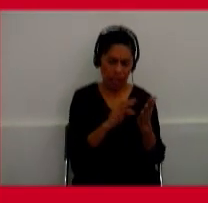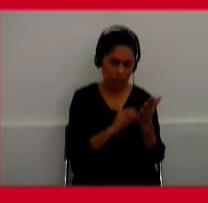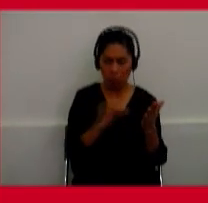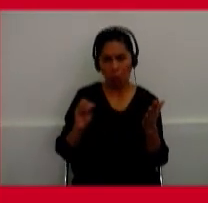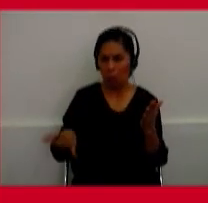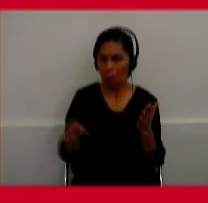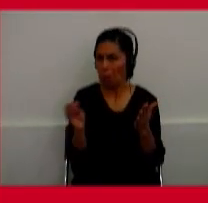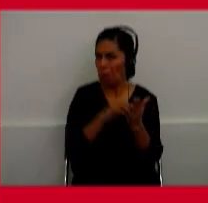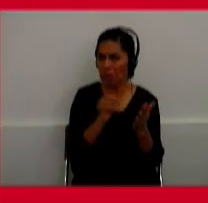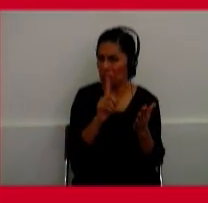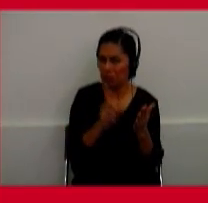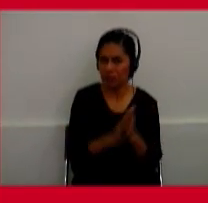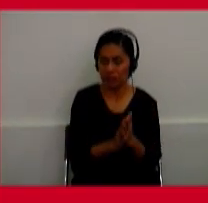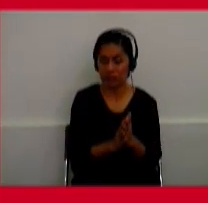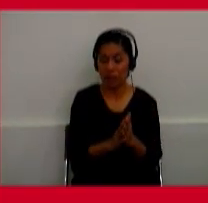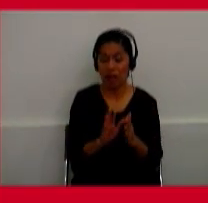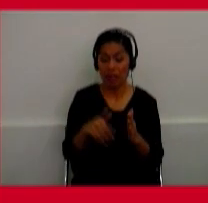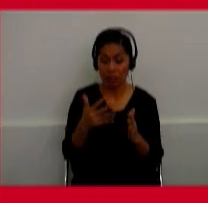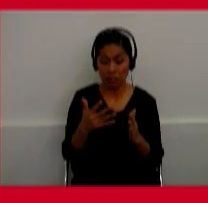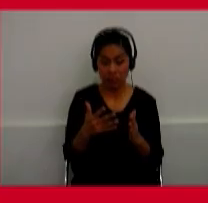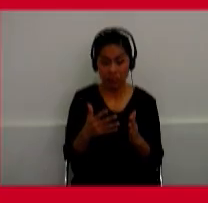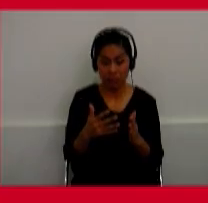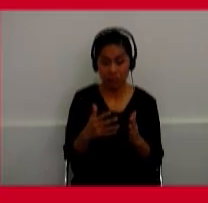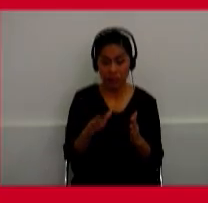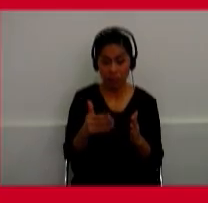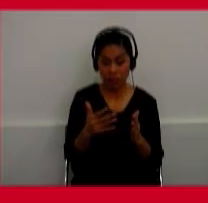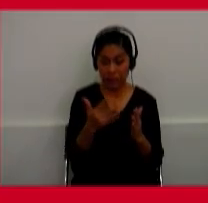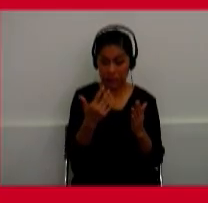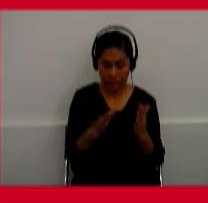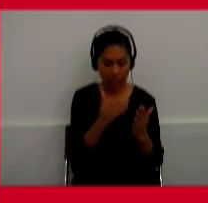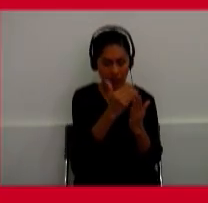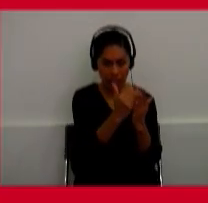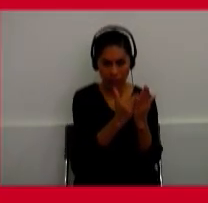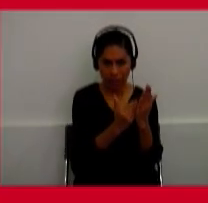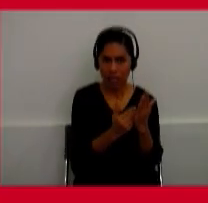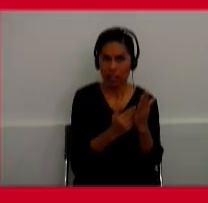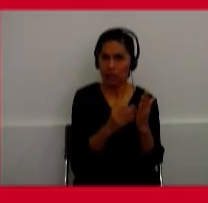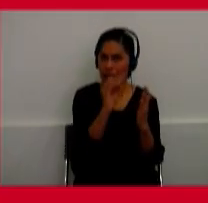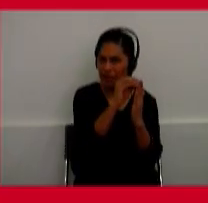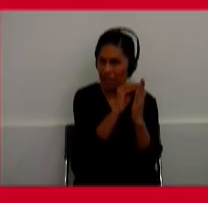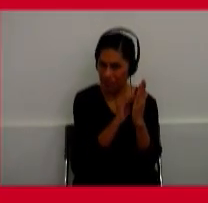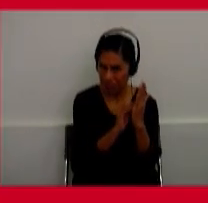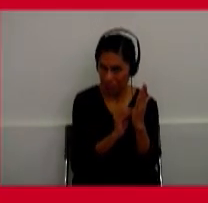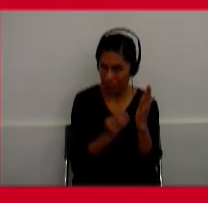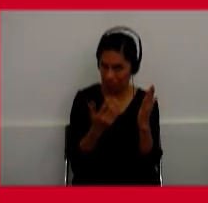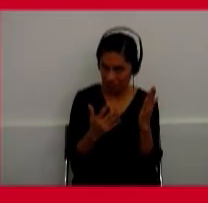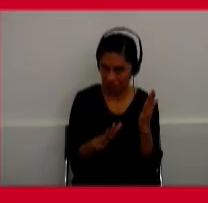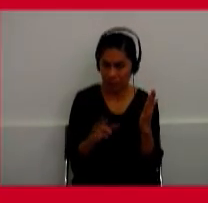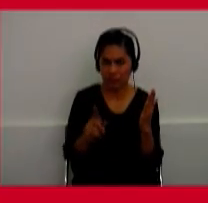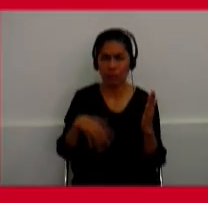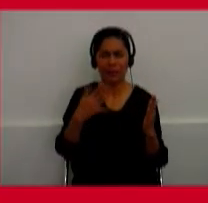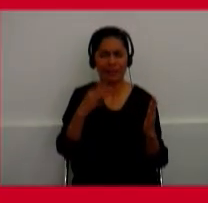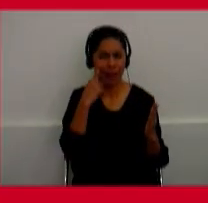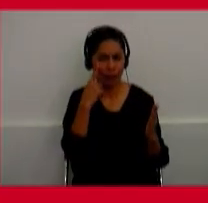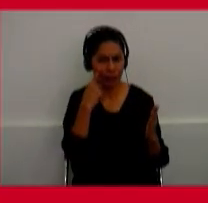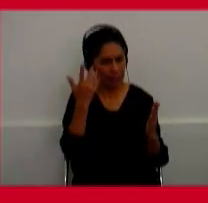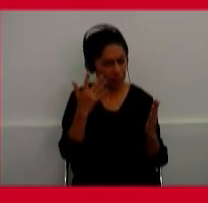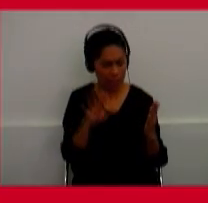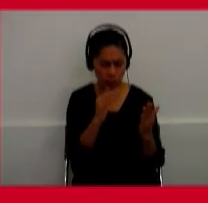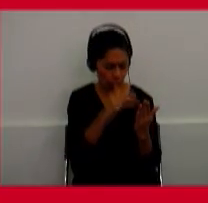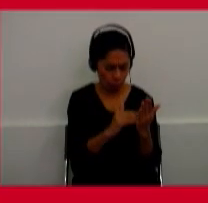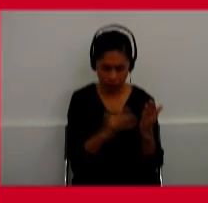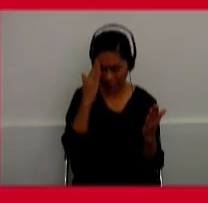En la adquisición de los datos, bueno, una vez que extraímos los datos de las mediciones, como conocíamos la composición,